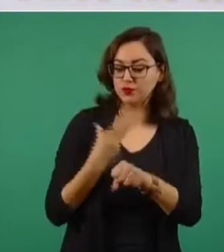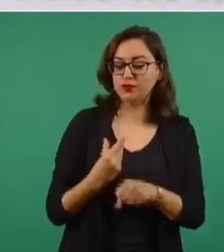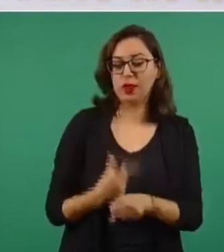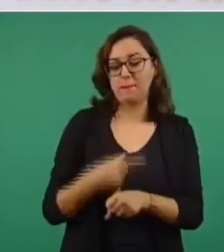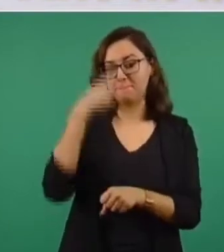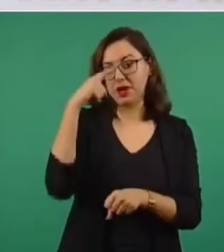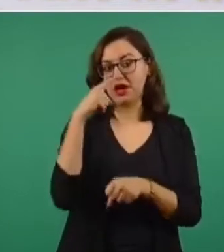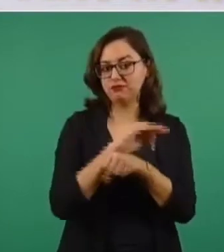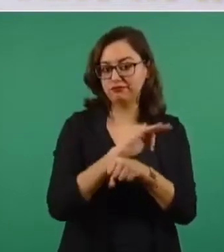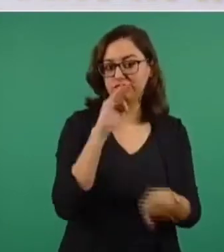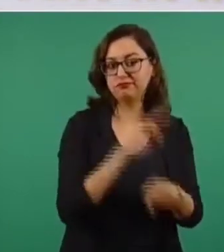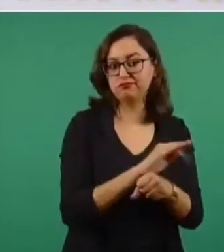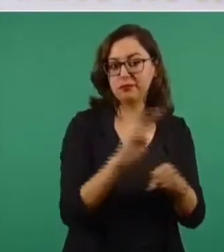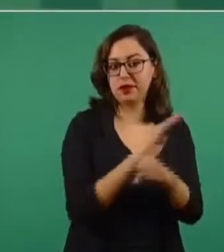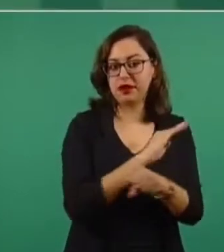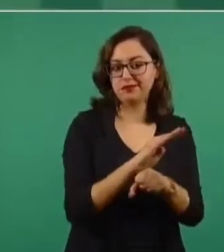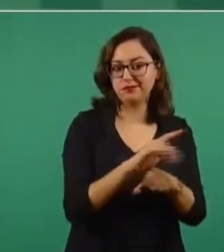con ese propósito.